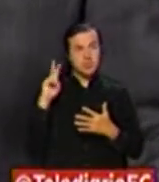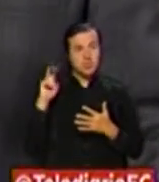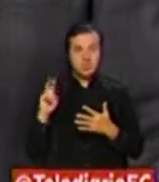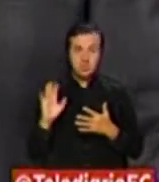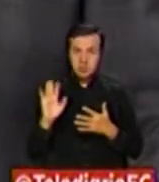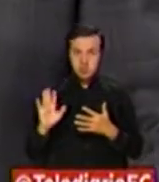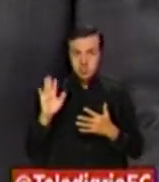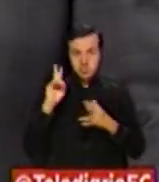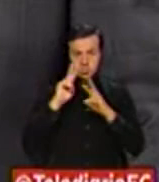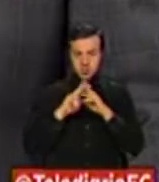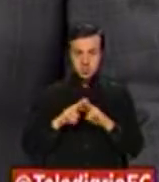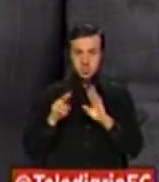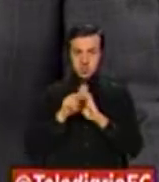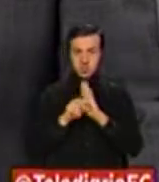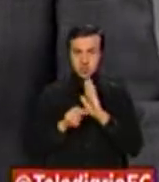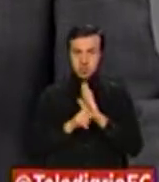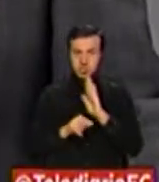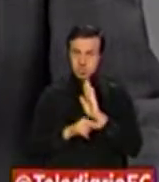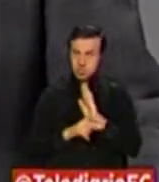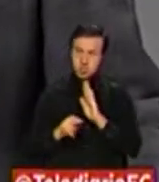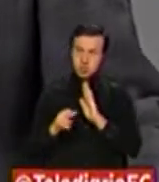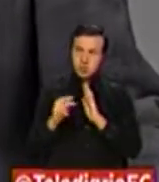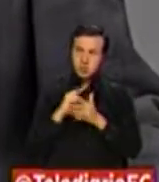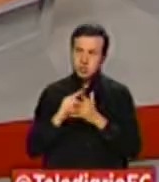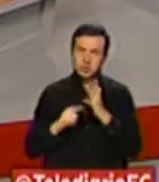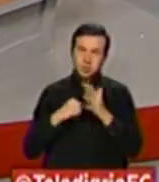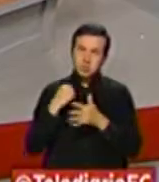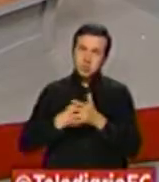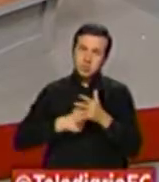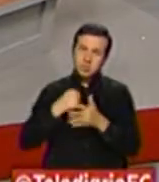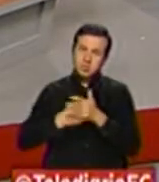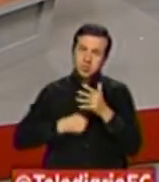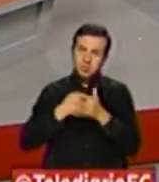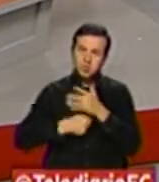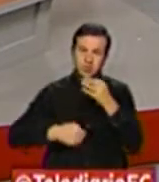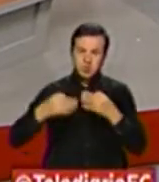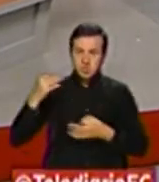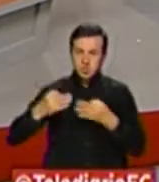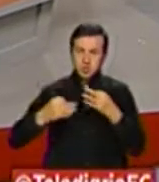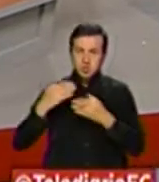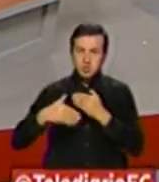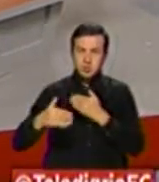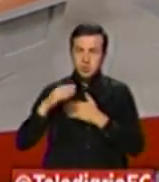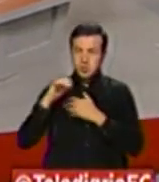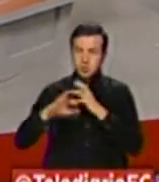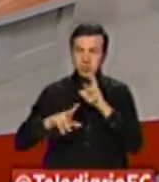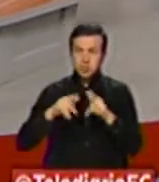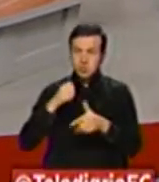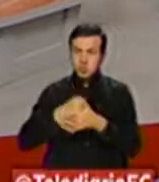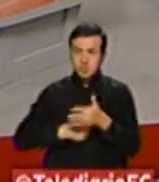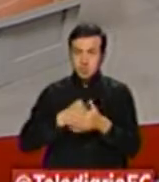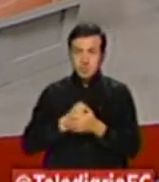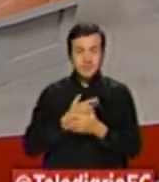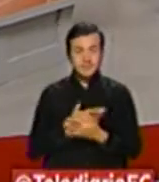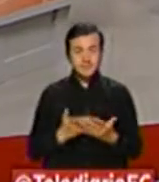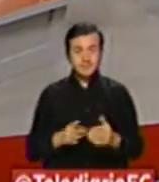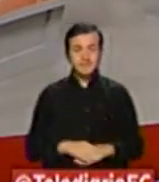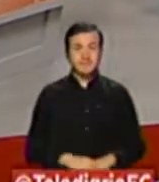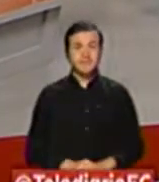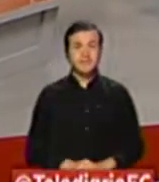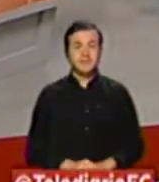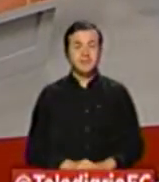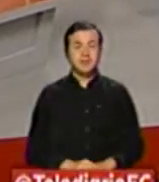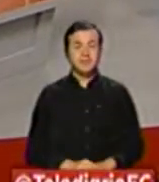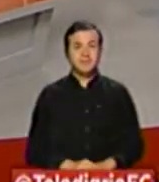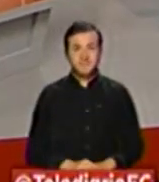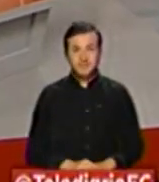la revisión de las normas. Por supuesto. ¿Cuáles son los grandes retos de la justicia de cara a la lucha contra la corrupción? Brevemente.